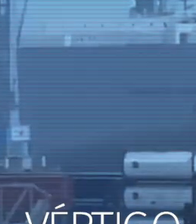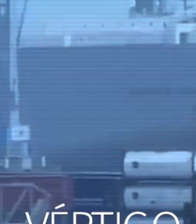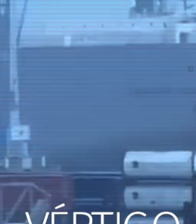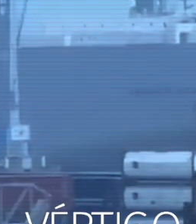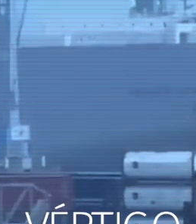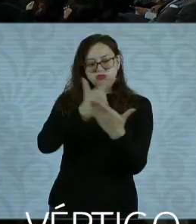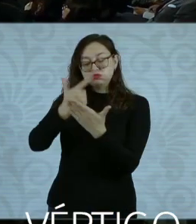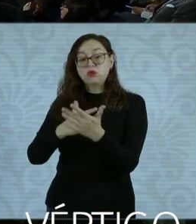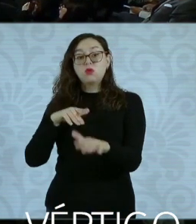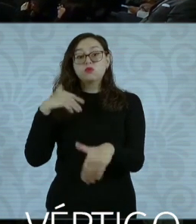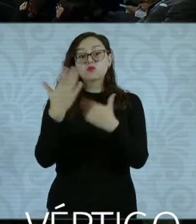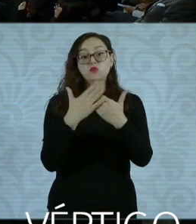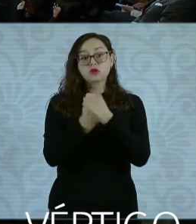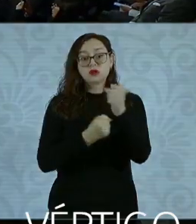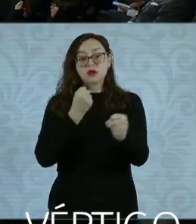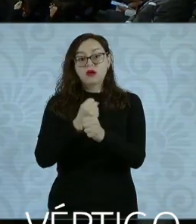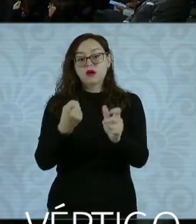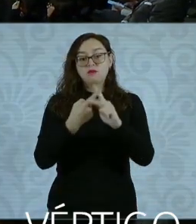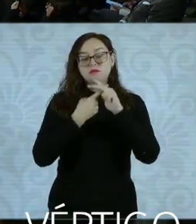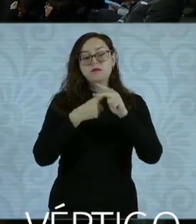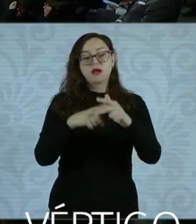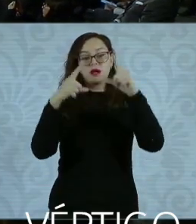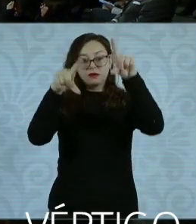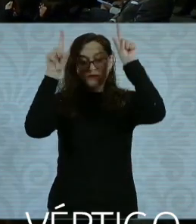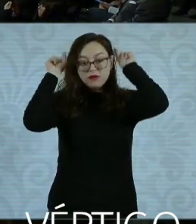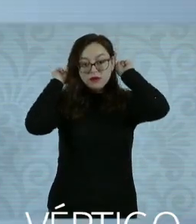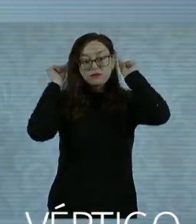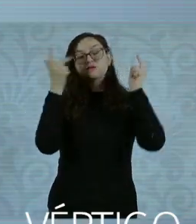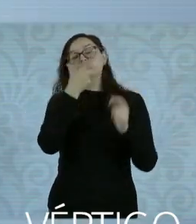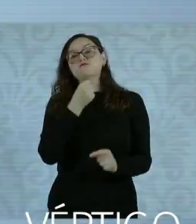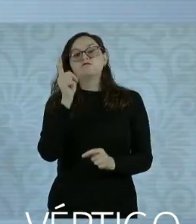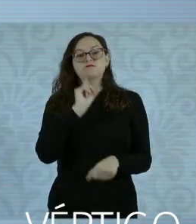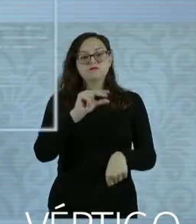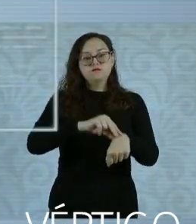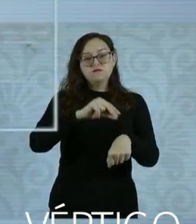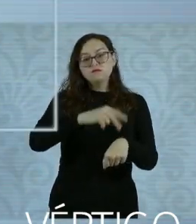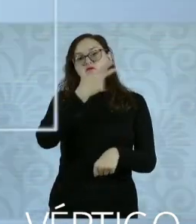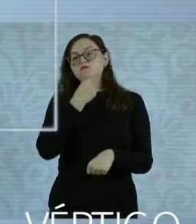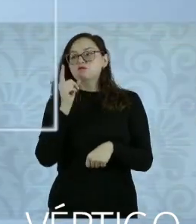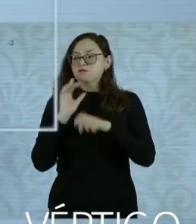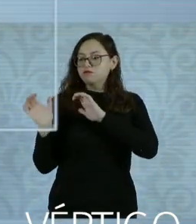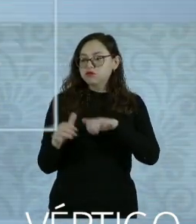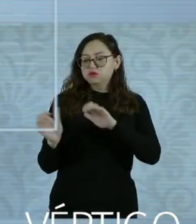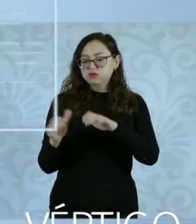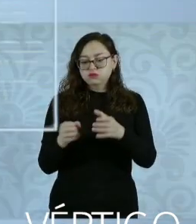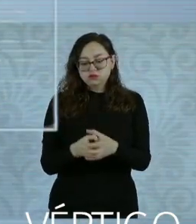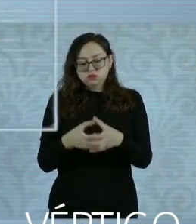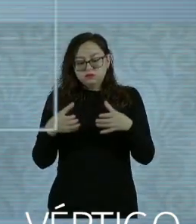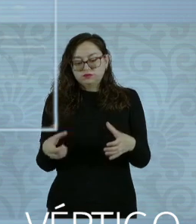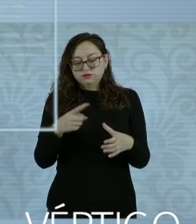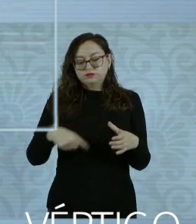pardo participará la próxima semana en una reunión de alto nivel con empresarios de México y Estados Unidos en la que se abordará el tema de inversión en el